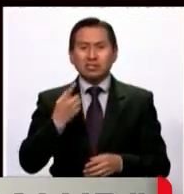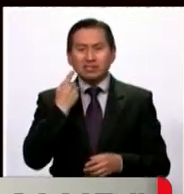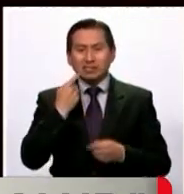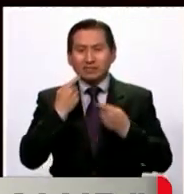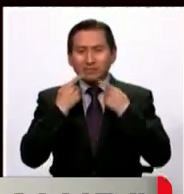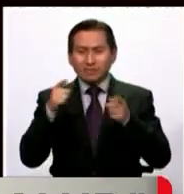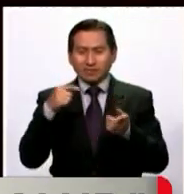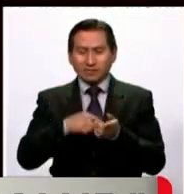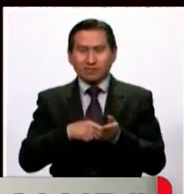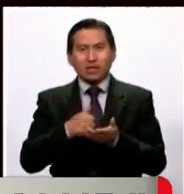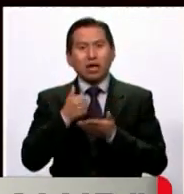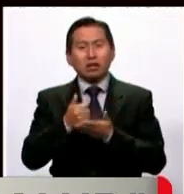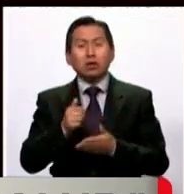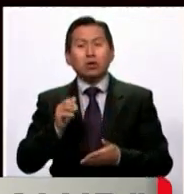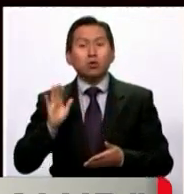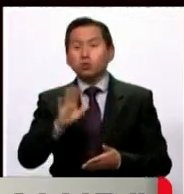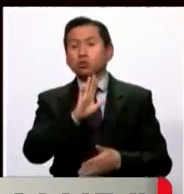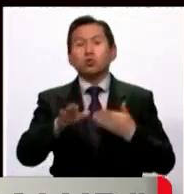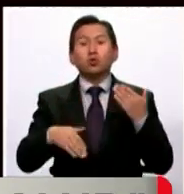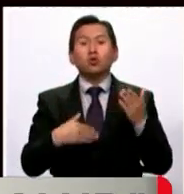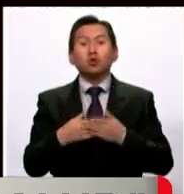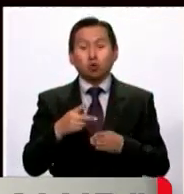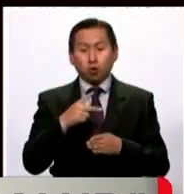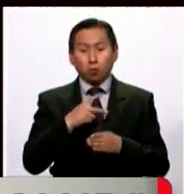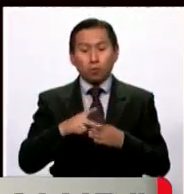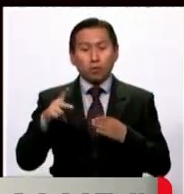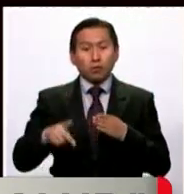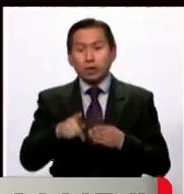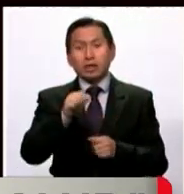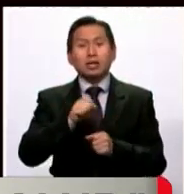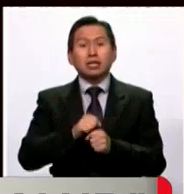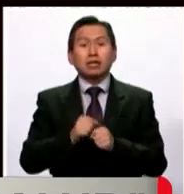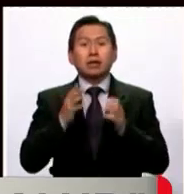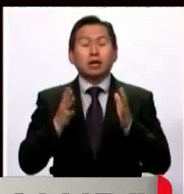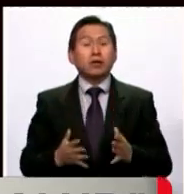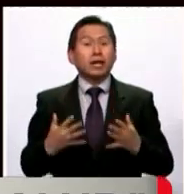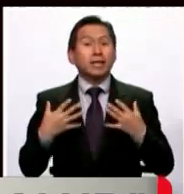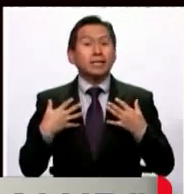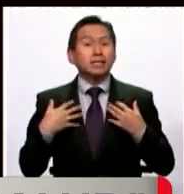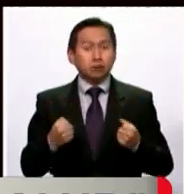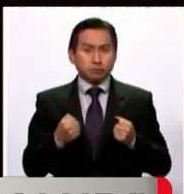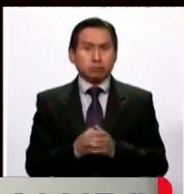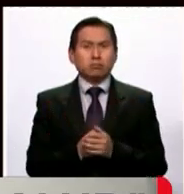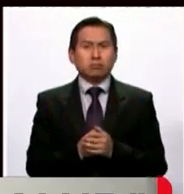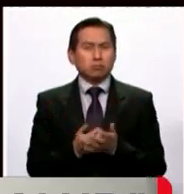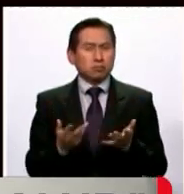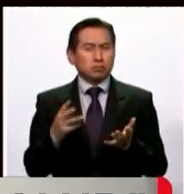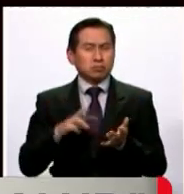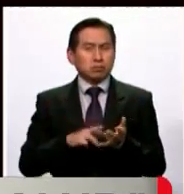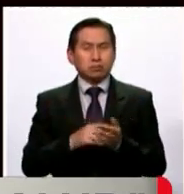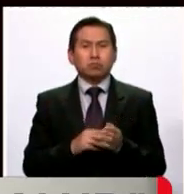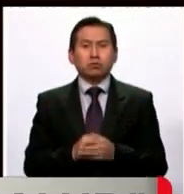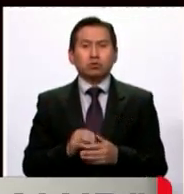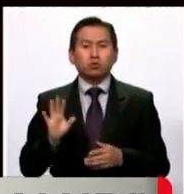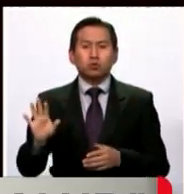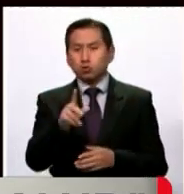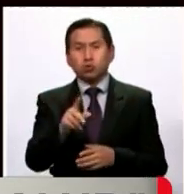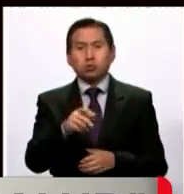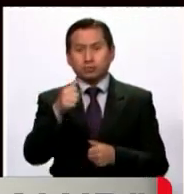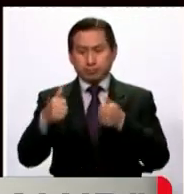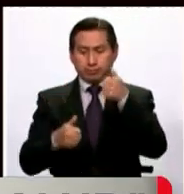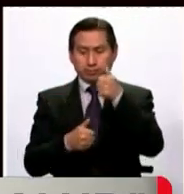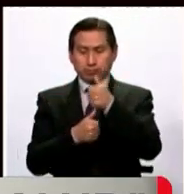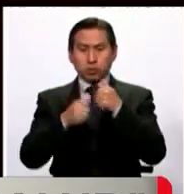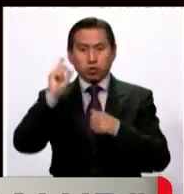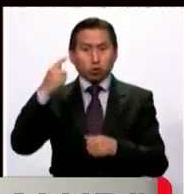anunciar son para todos los profesionales y trabajadores en salud. Es decir, son para los que dependen